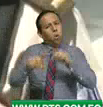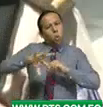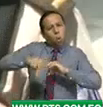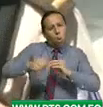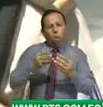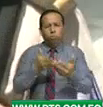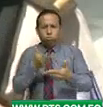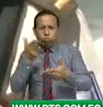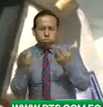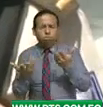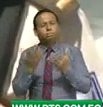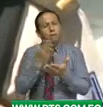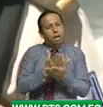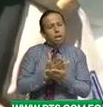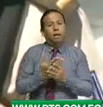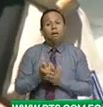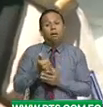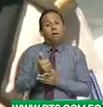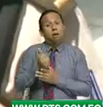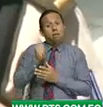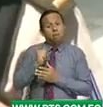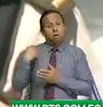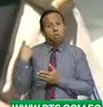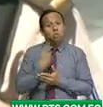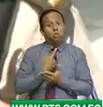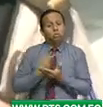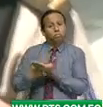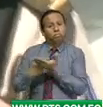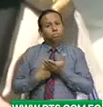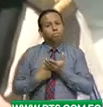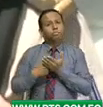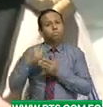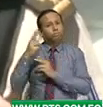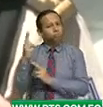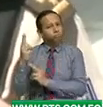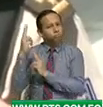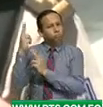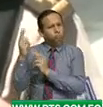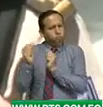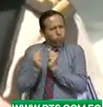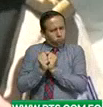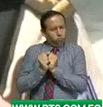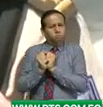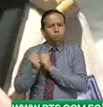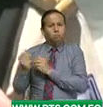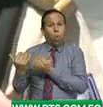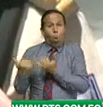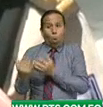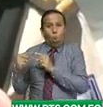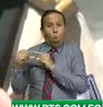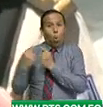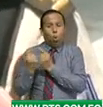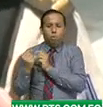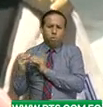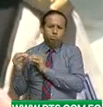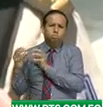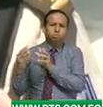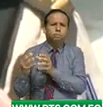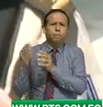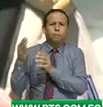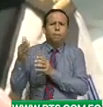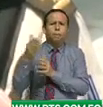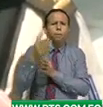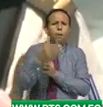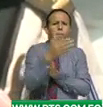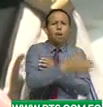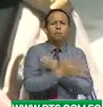ayer hemos estado en coordinaciones con Fuerzas Armadas. El día de hoy ya salimos a hacer los operativos CAMES conjuntamente con ellos e